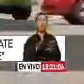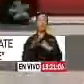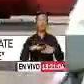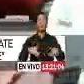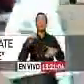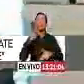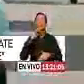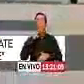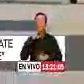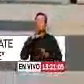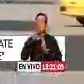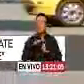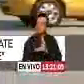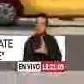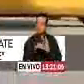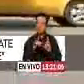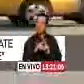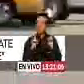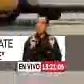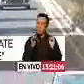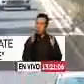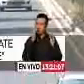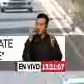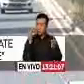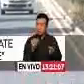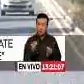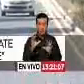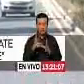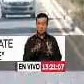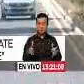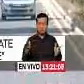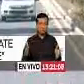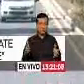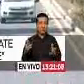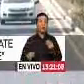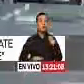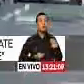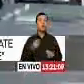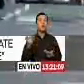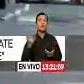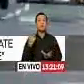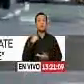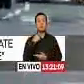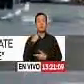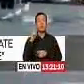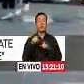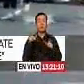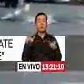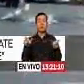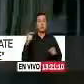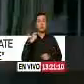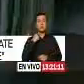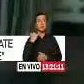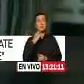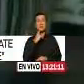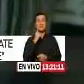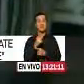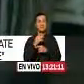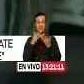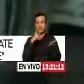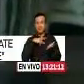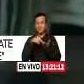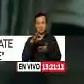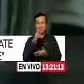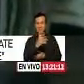la contaminación ambiental. Sin embargo, no cumplió dicho objetivo y, por el contrario, perjudicó a varios ciudadanos que actualmente no pueden